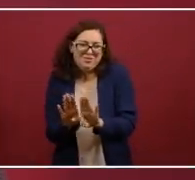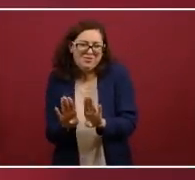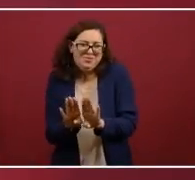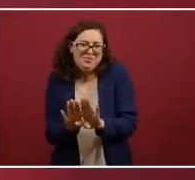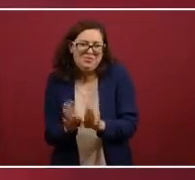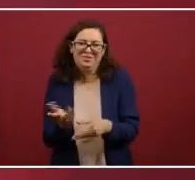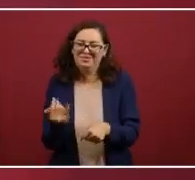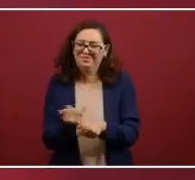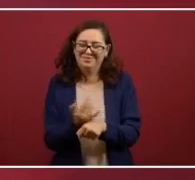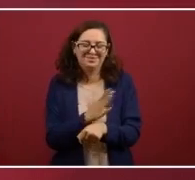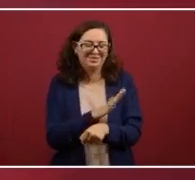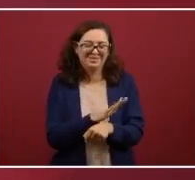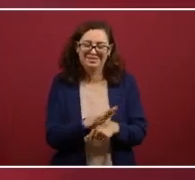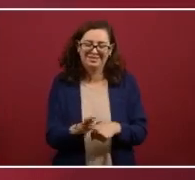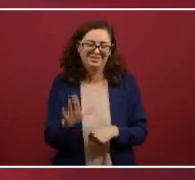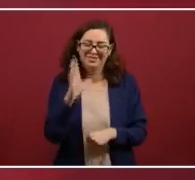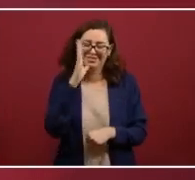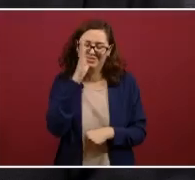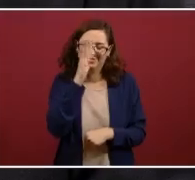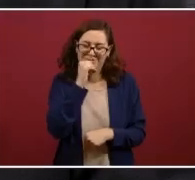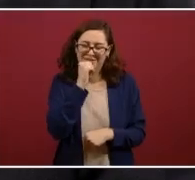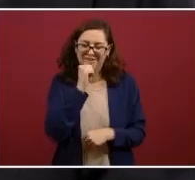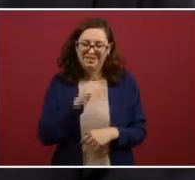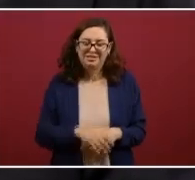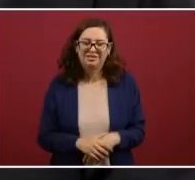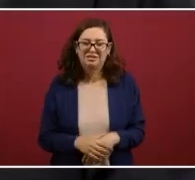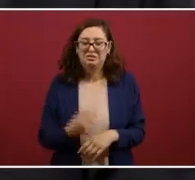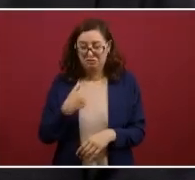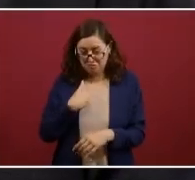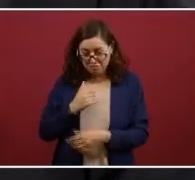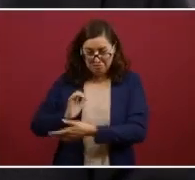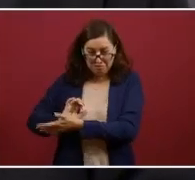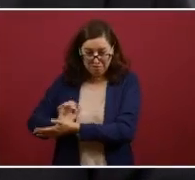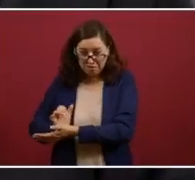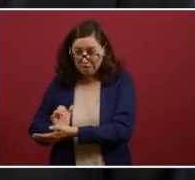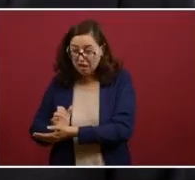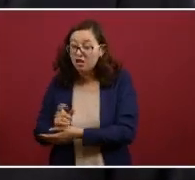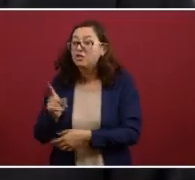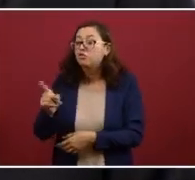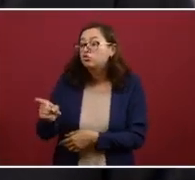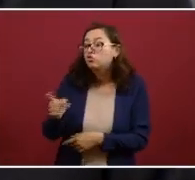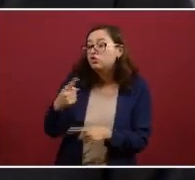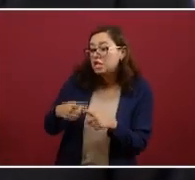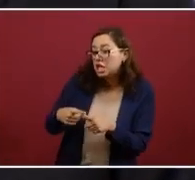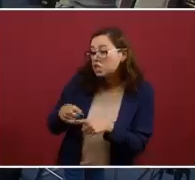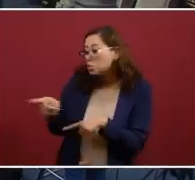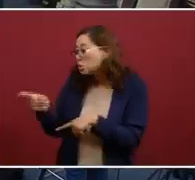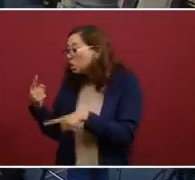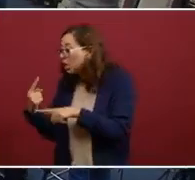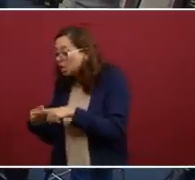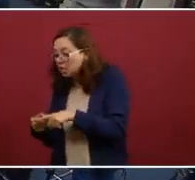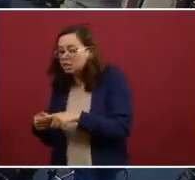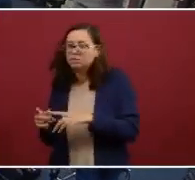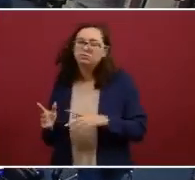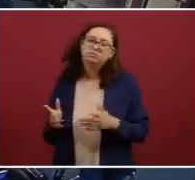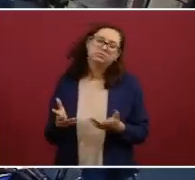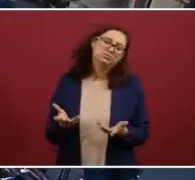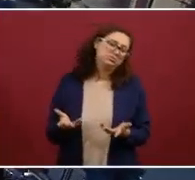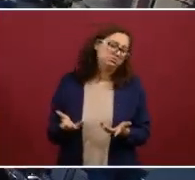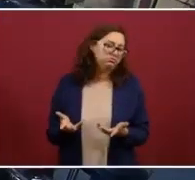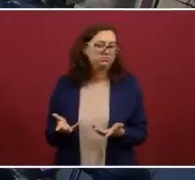digo, yo no puedo estar viendo esas cosas, decir a ver quién va a venir. O sea, me pide una empresa